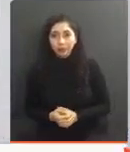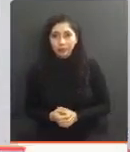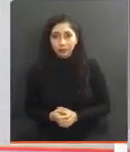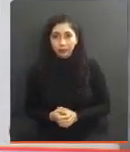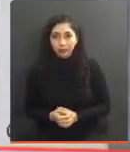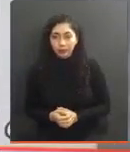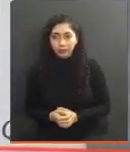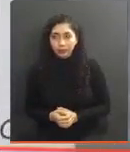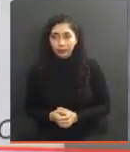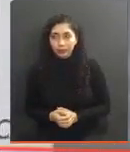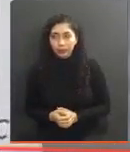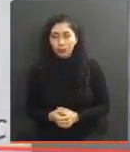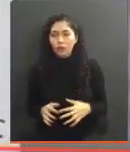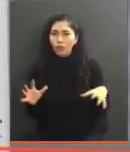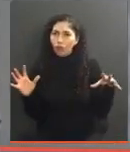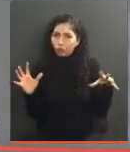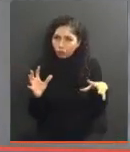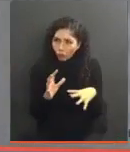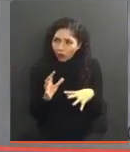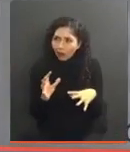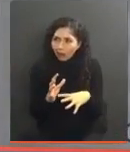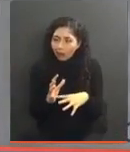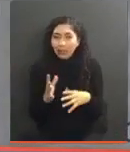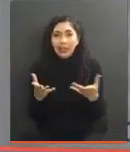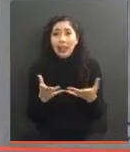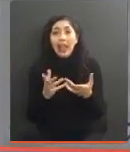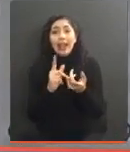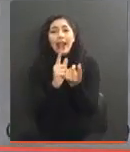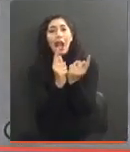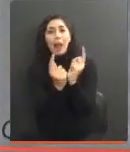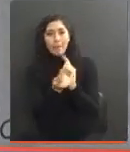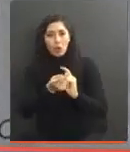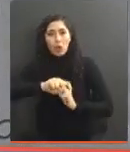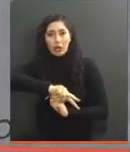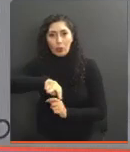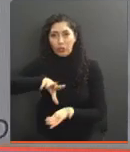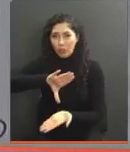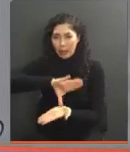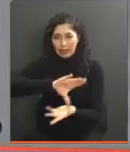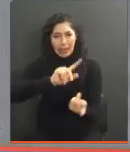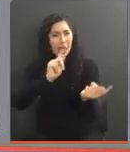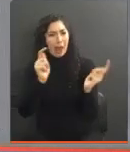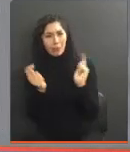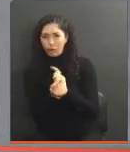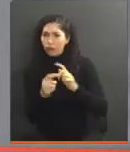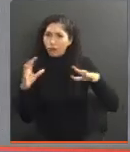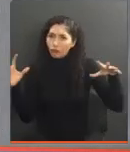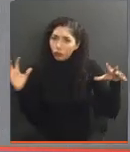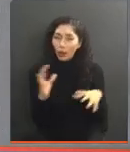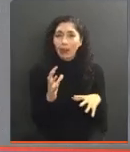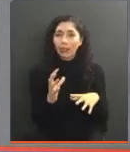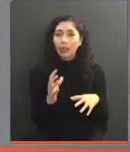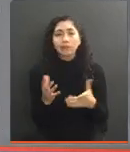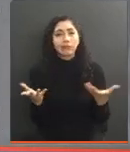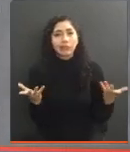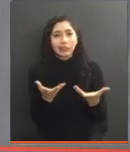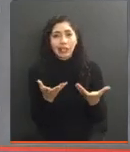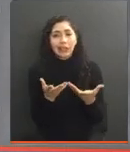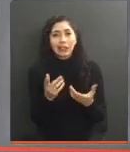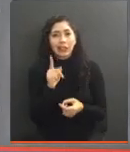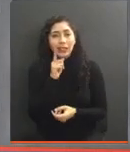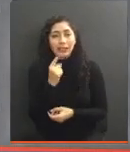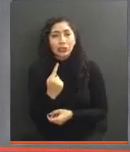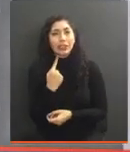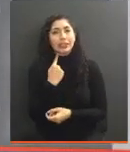Es muy fuerte la presión que está ejerciendo el tipo de cambio en nuestro país y esto se refiere y tiene como consecuencias a que muchos